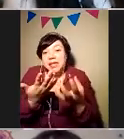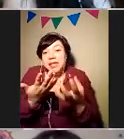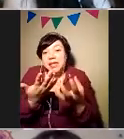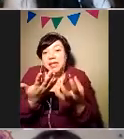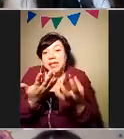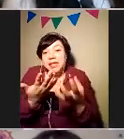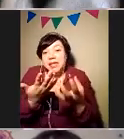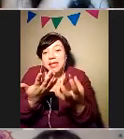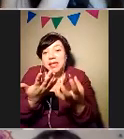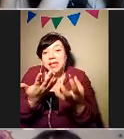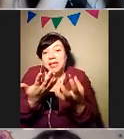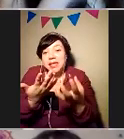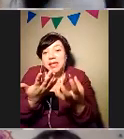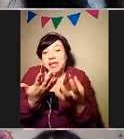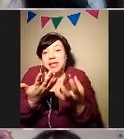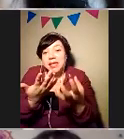se